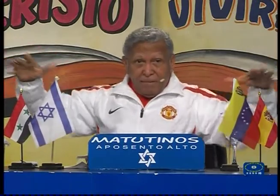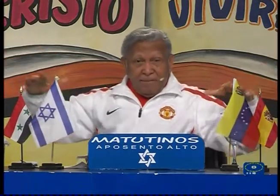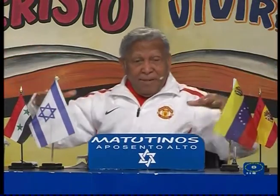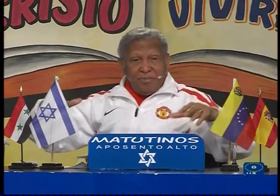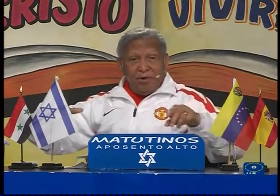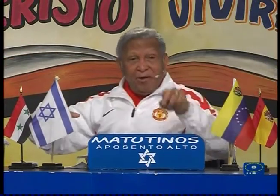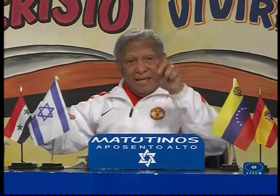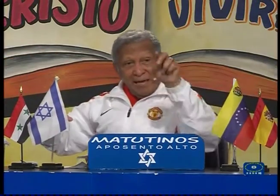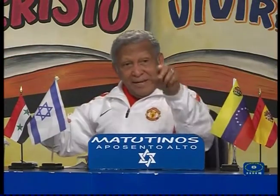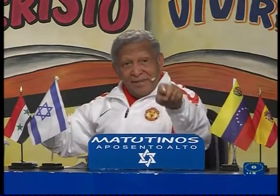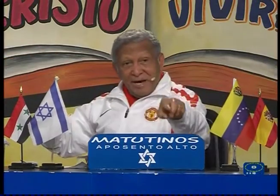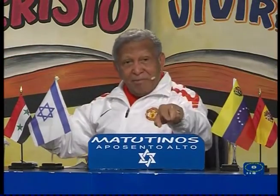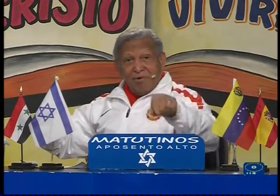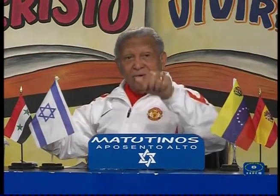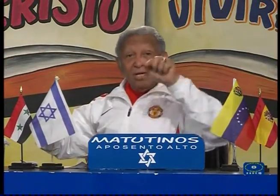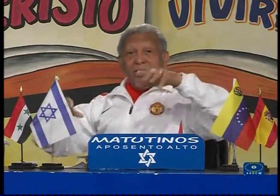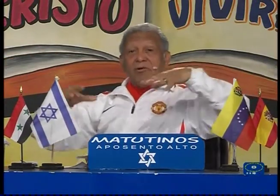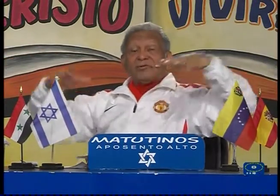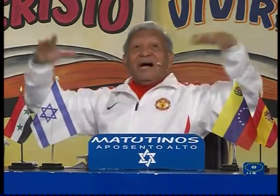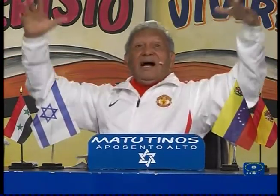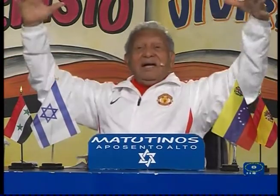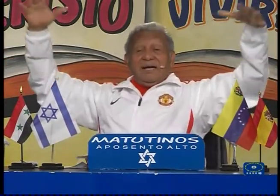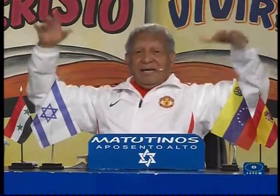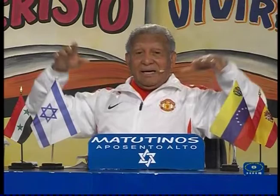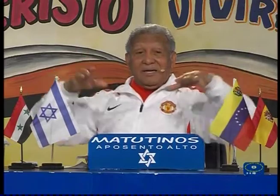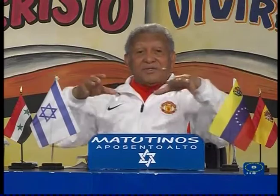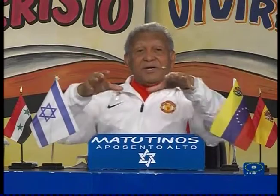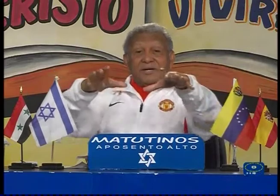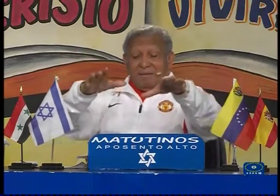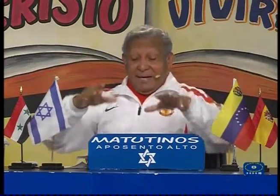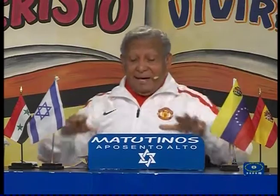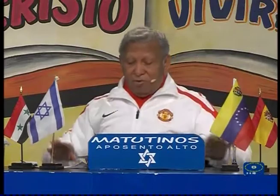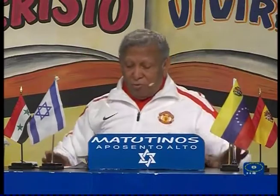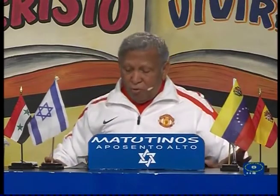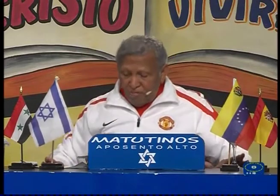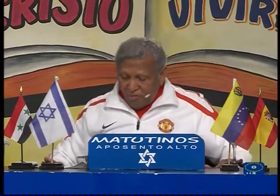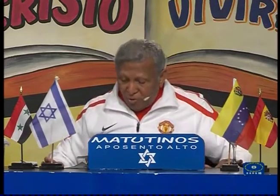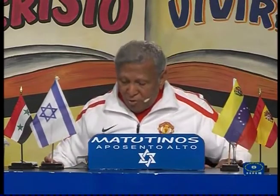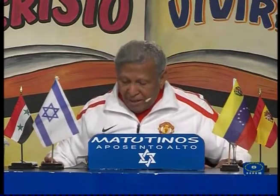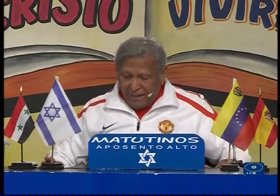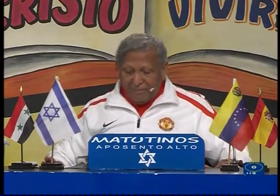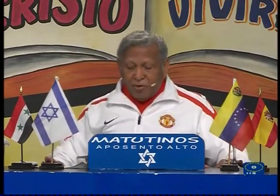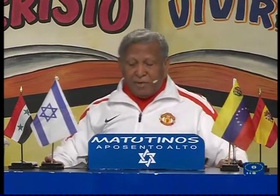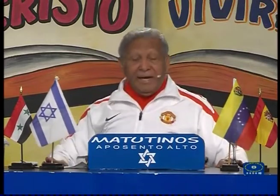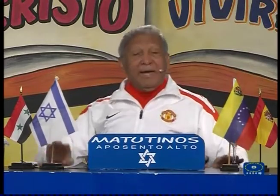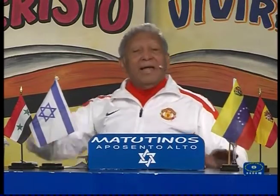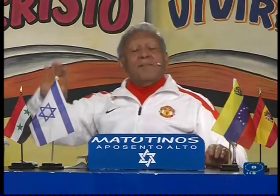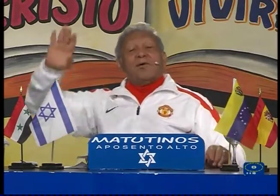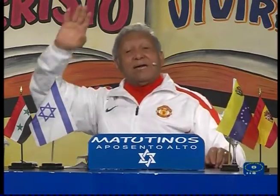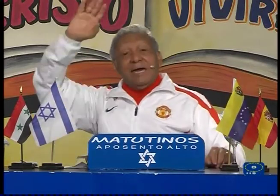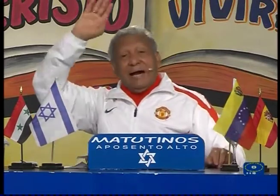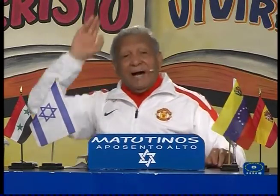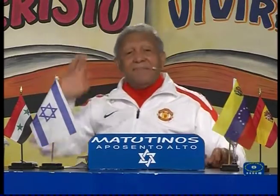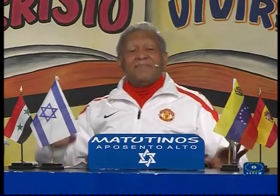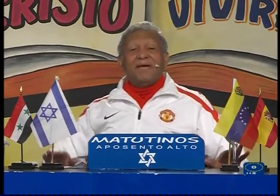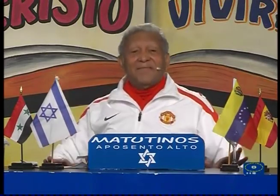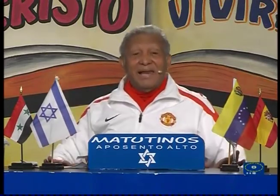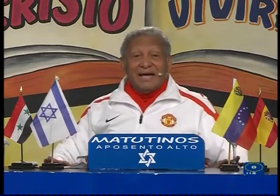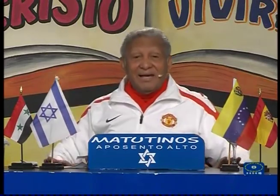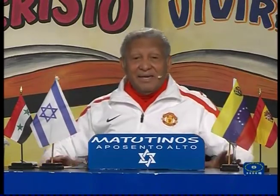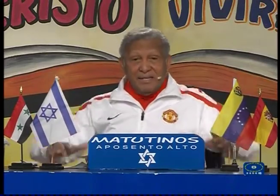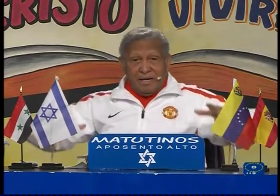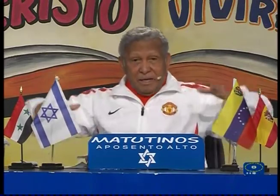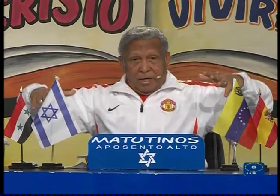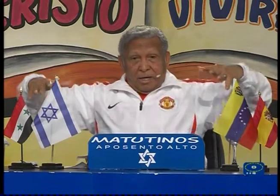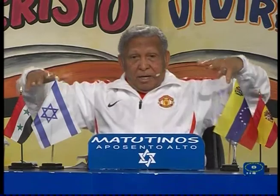los espantos, el diablo y los ángeles que se rebelaron junto con él. ¿Por qué? Porque antes de